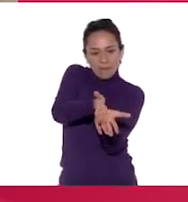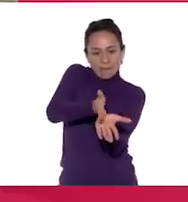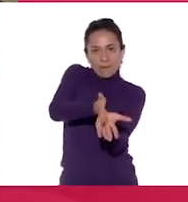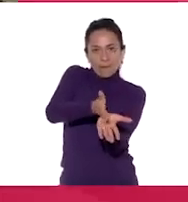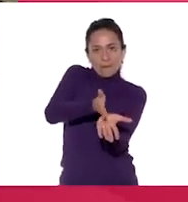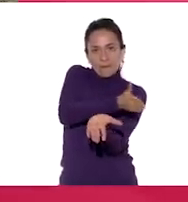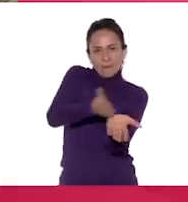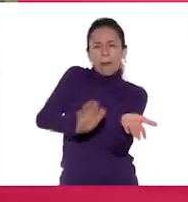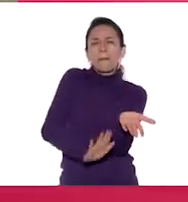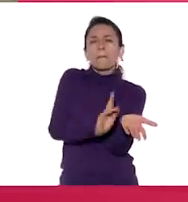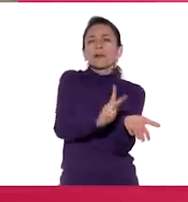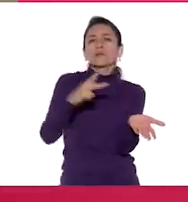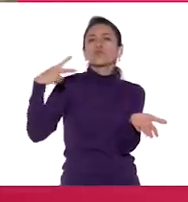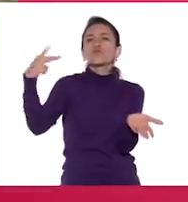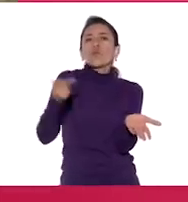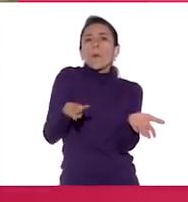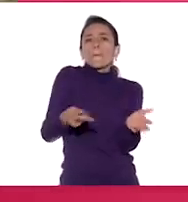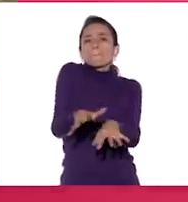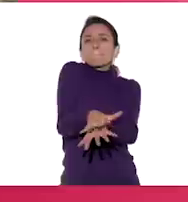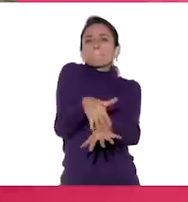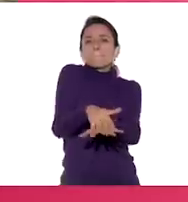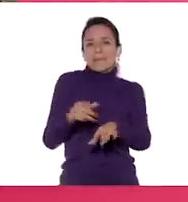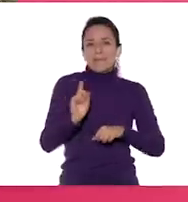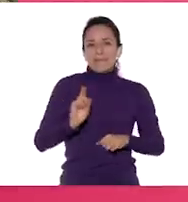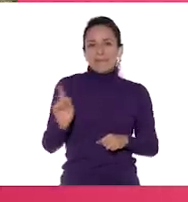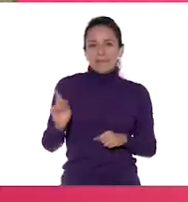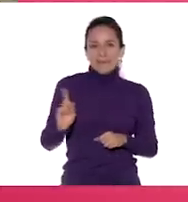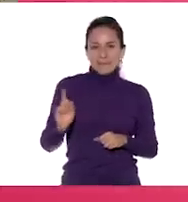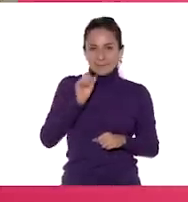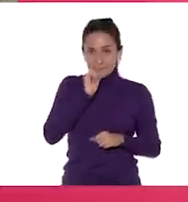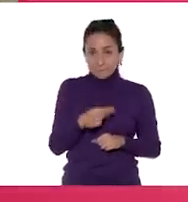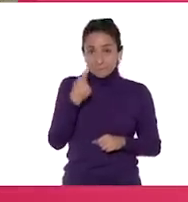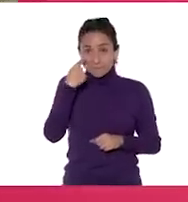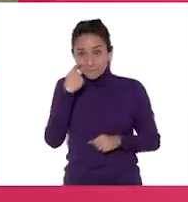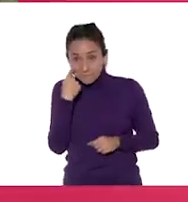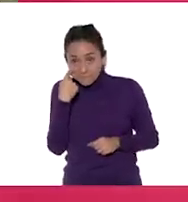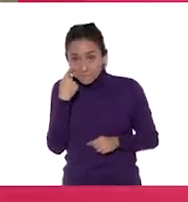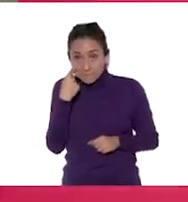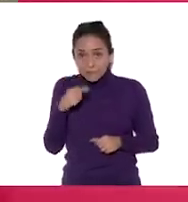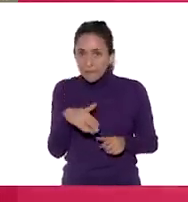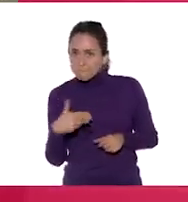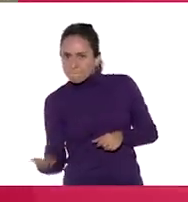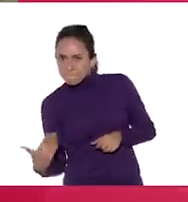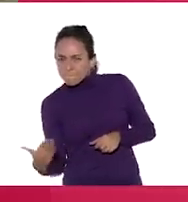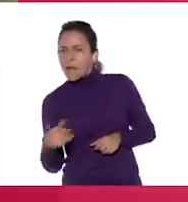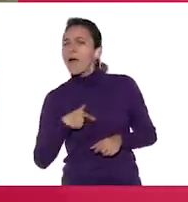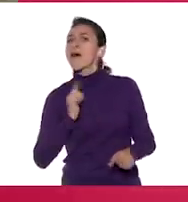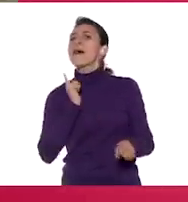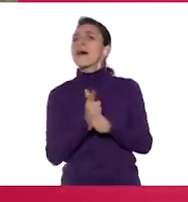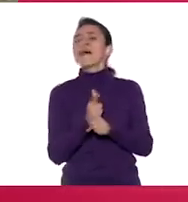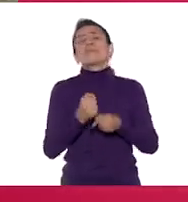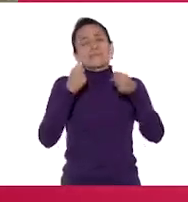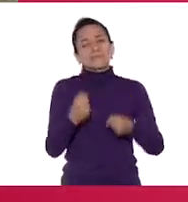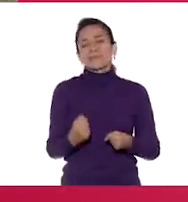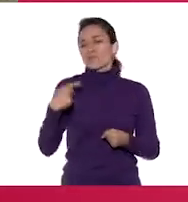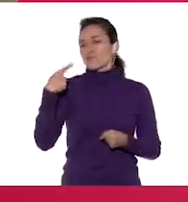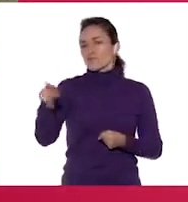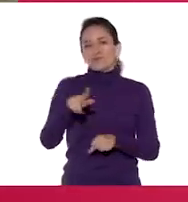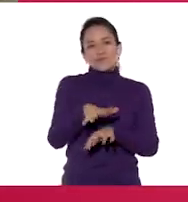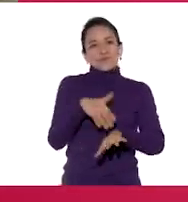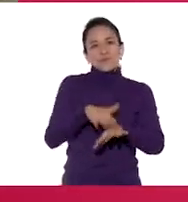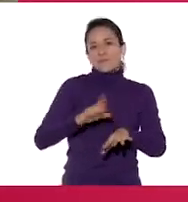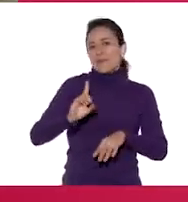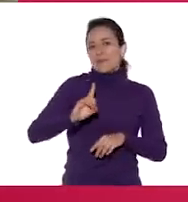pie derecho. Lo sabemos porque el lóbulo más grande está hacia este lado y generalmente lo tenían hacia en medio de